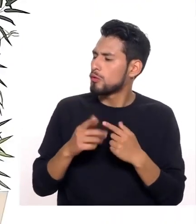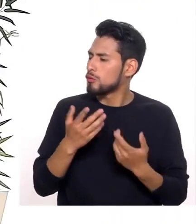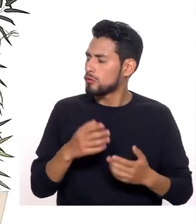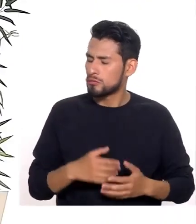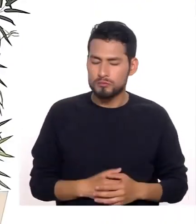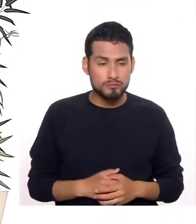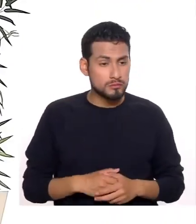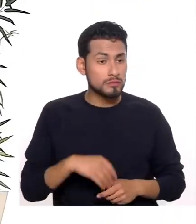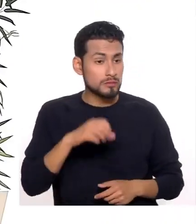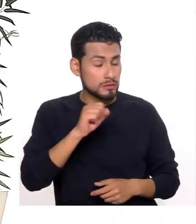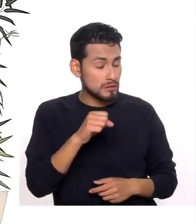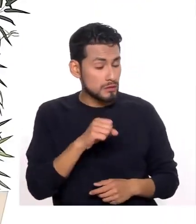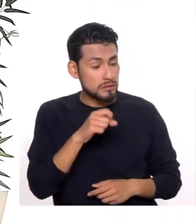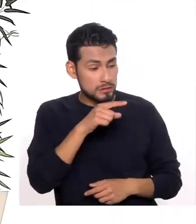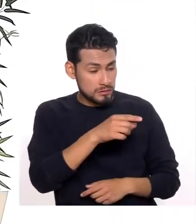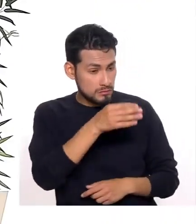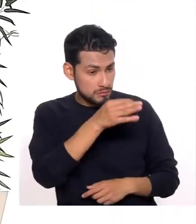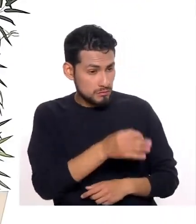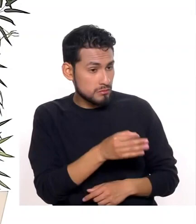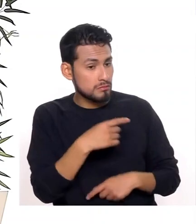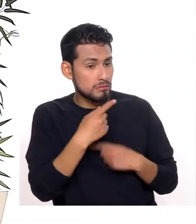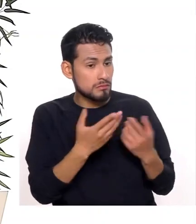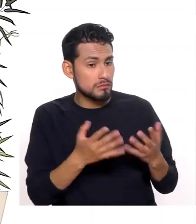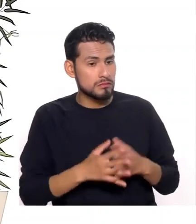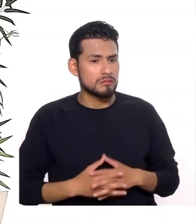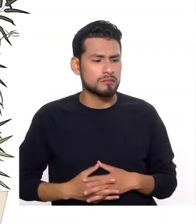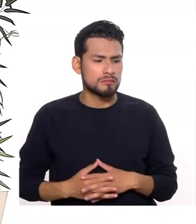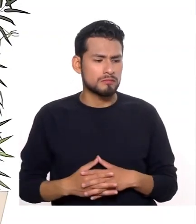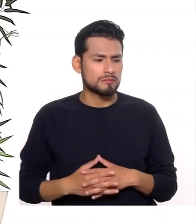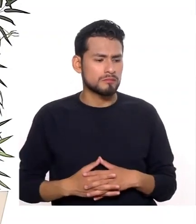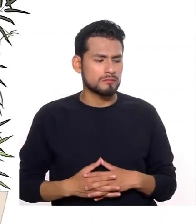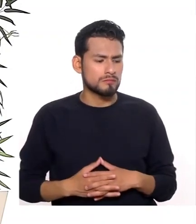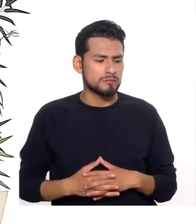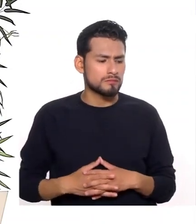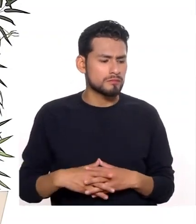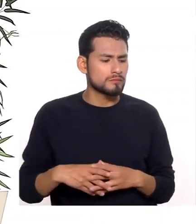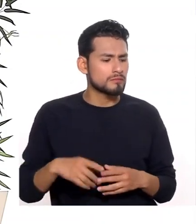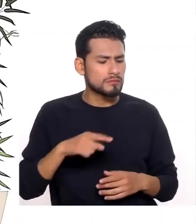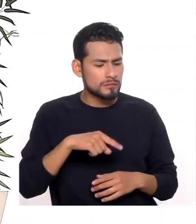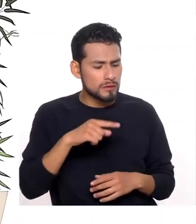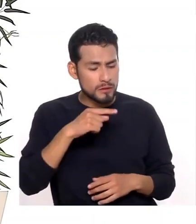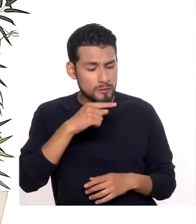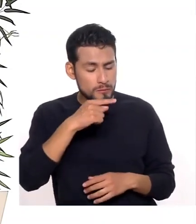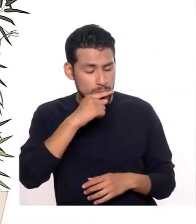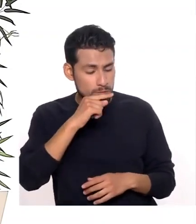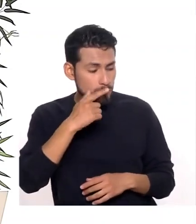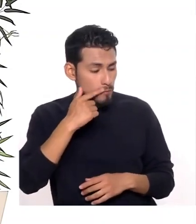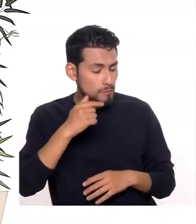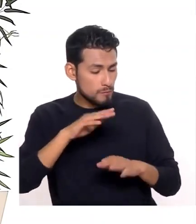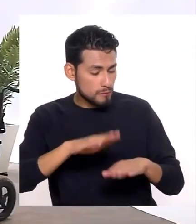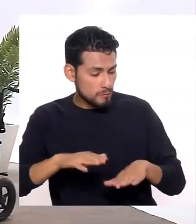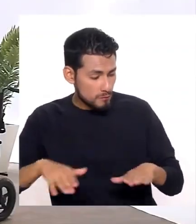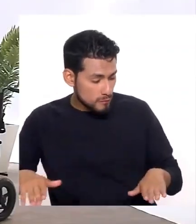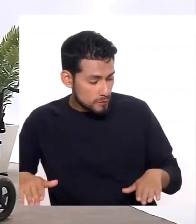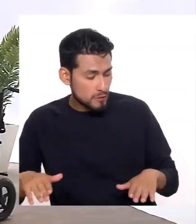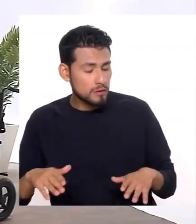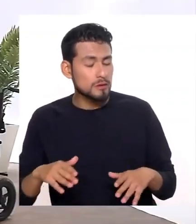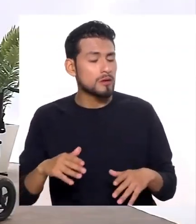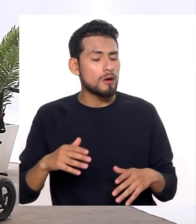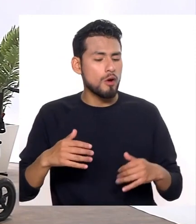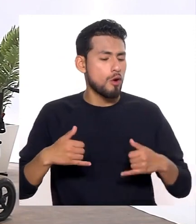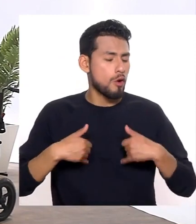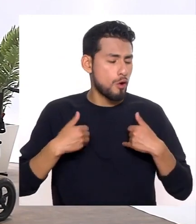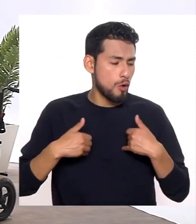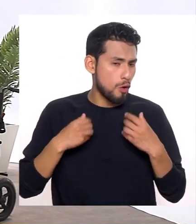en las escuelas, en la universidad? Sí, ahí, como tú bien dijiste al comienzo, los niñitos, las niñitas, los